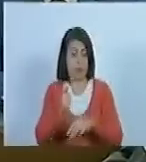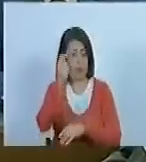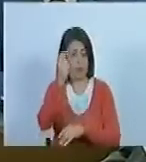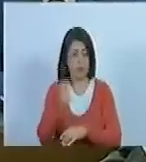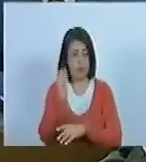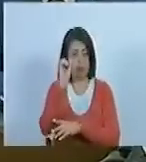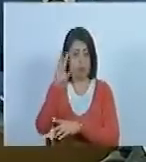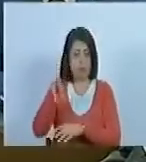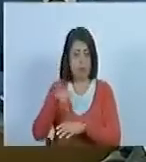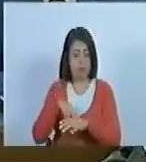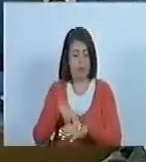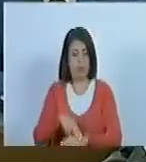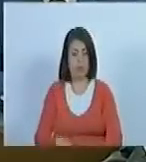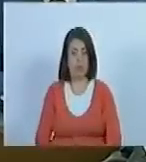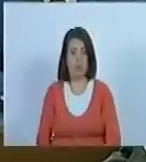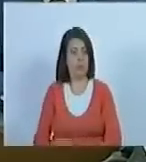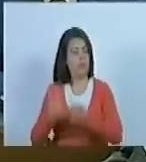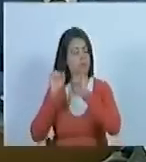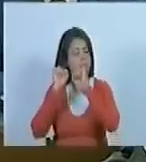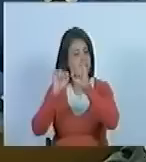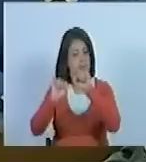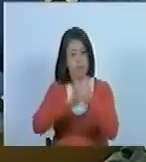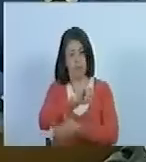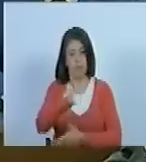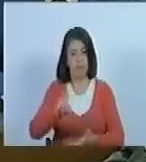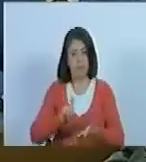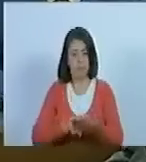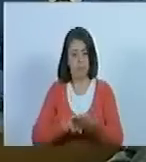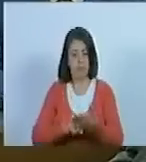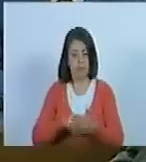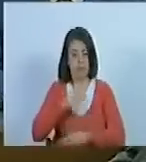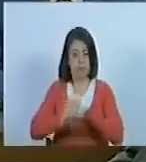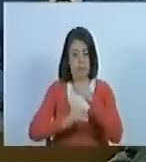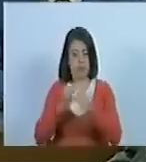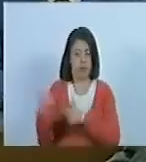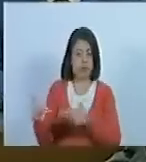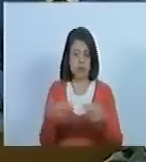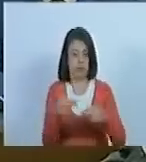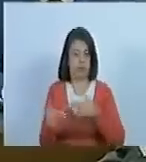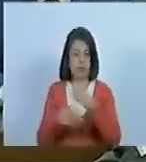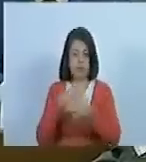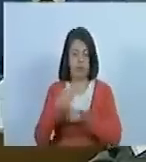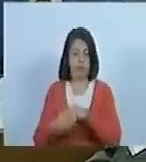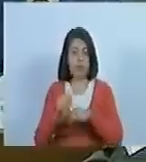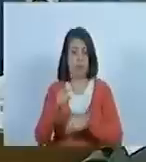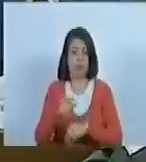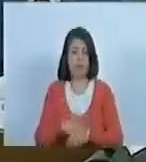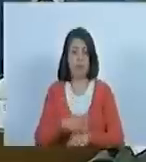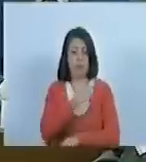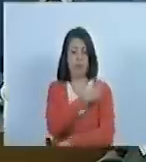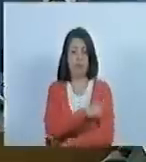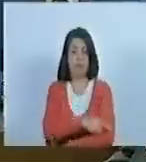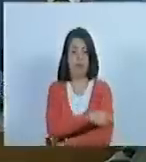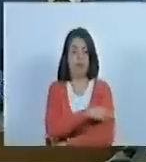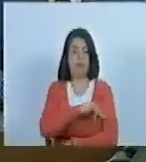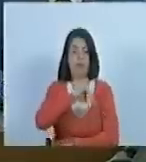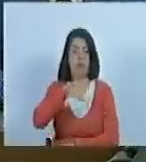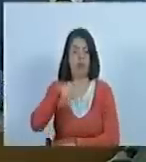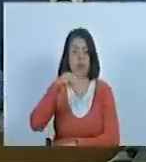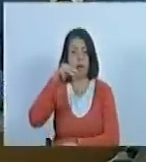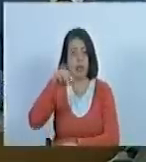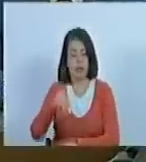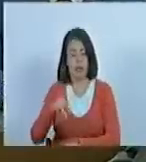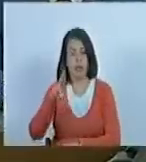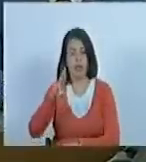Asamblea Nacional rechazar categóricamente los hechos de violencia que ocurrieron en el Hospital JM de Los